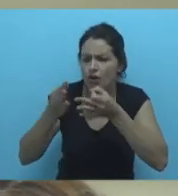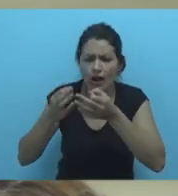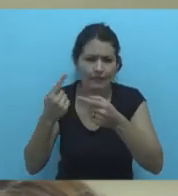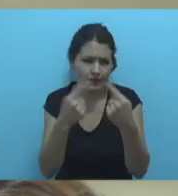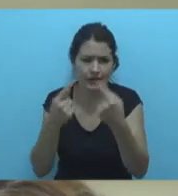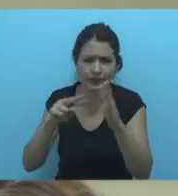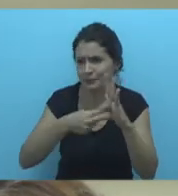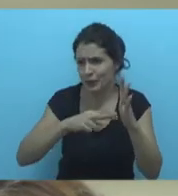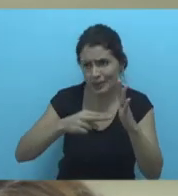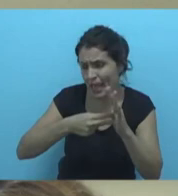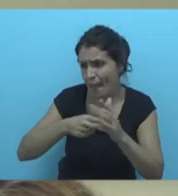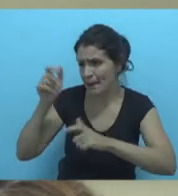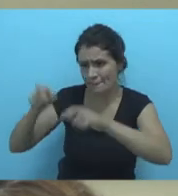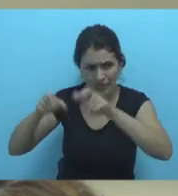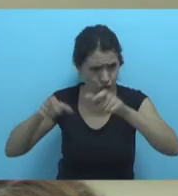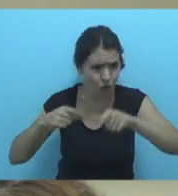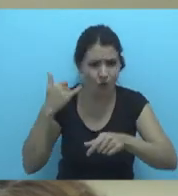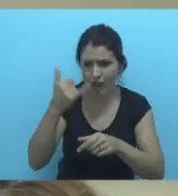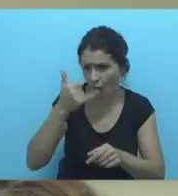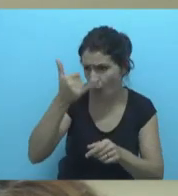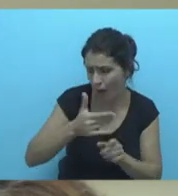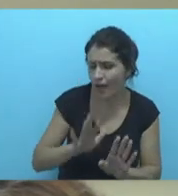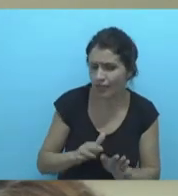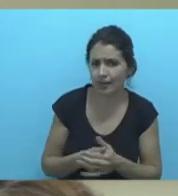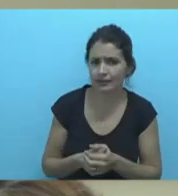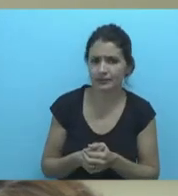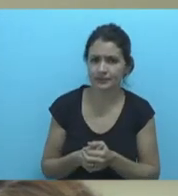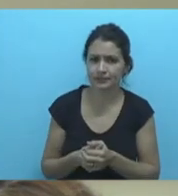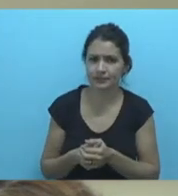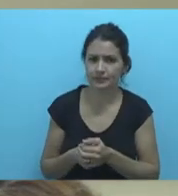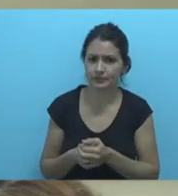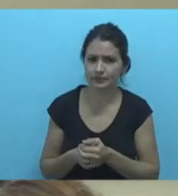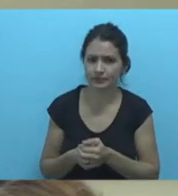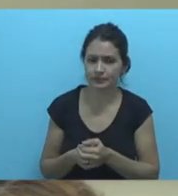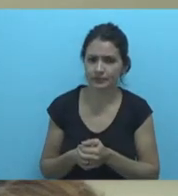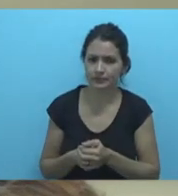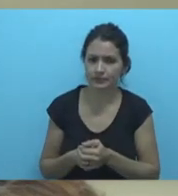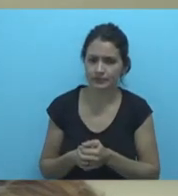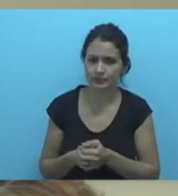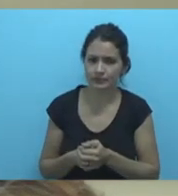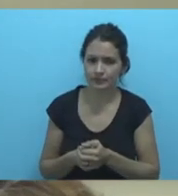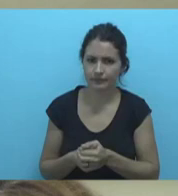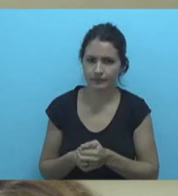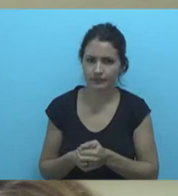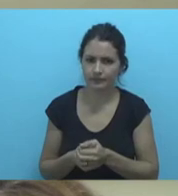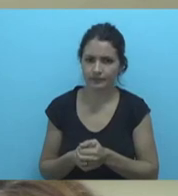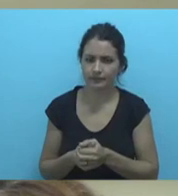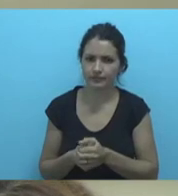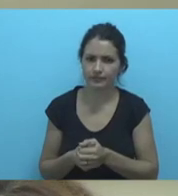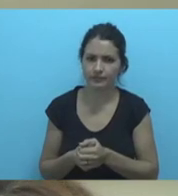que van arrimándonos, que nos van llegando, como decía antes, a partir de nuestros lugares